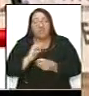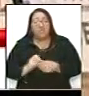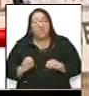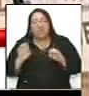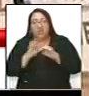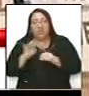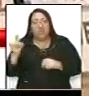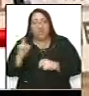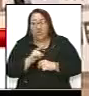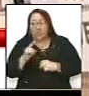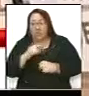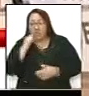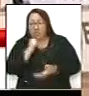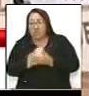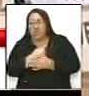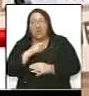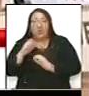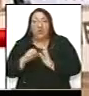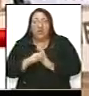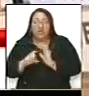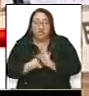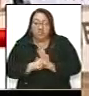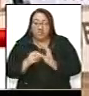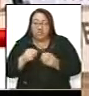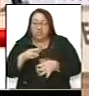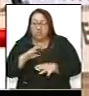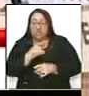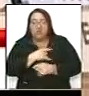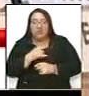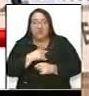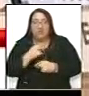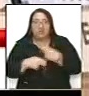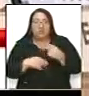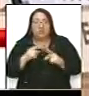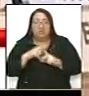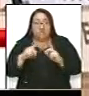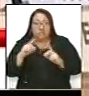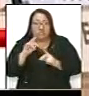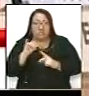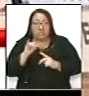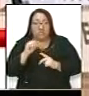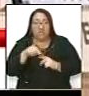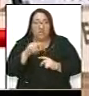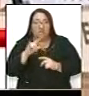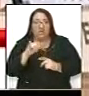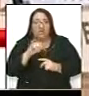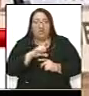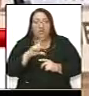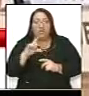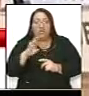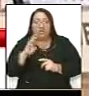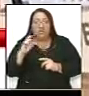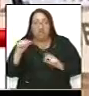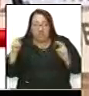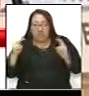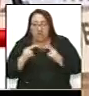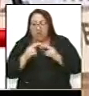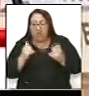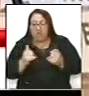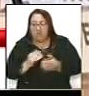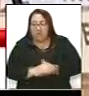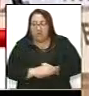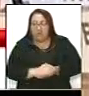y urgente aprobar los proyectos de ley porque la Universidad Nacional Intercultural de Quillabamba se encuentra en